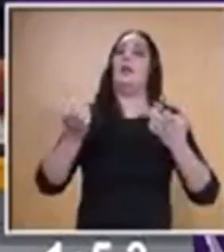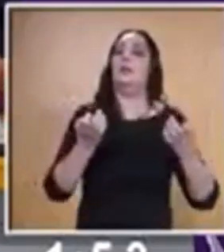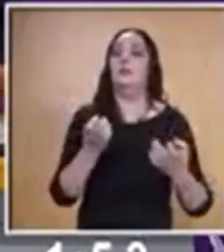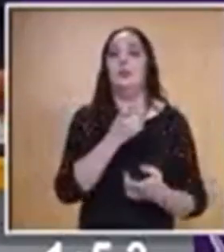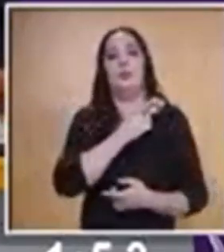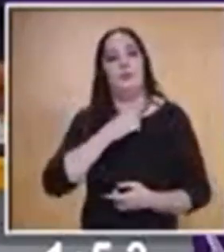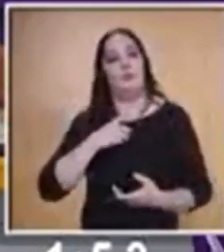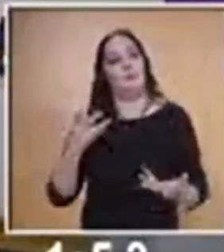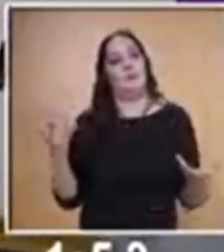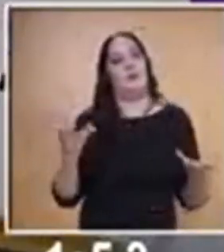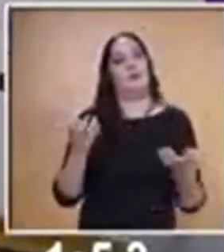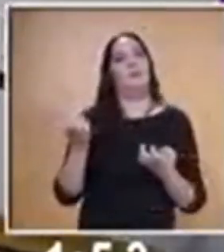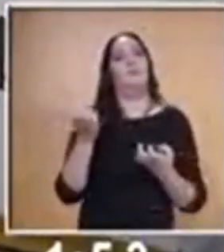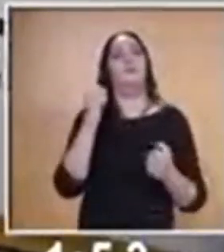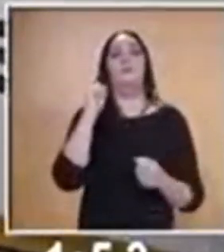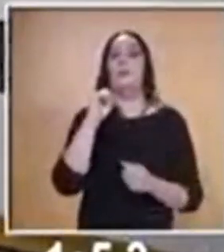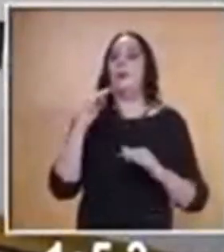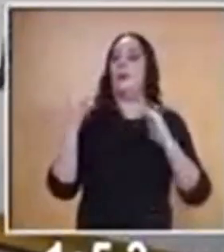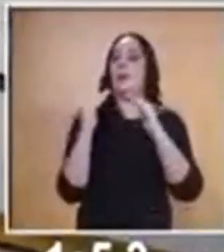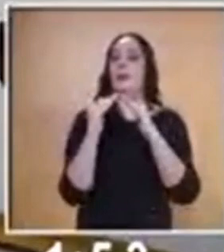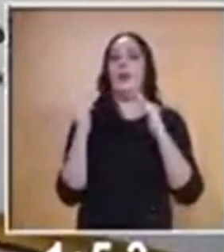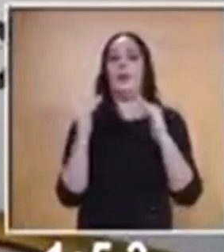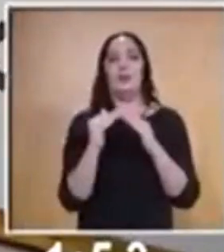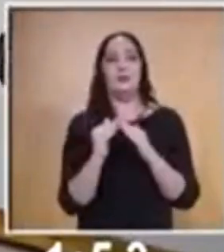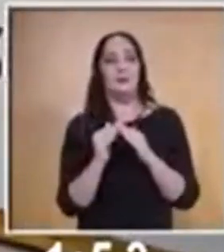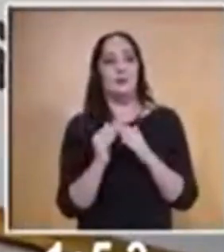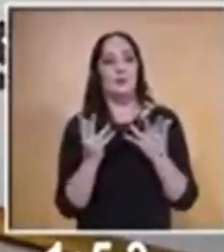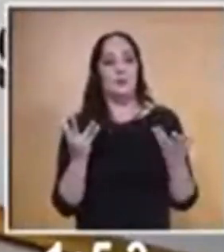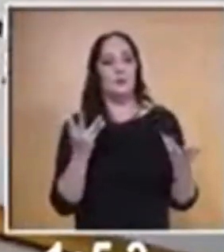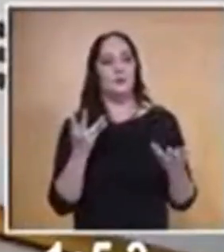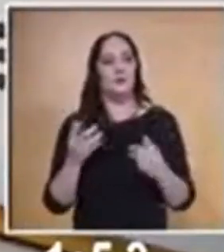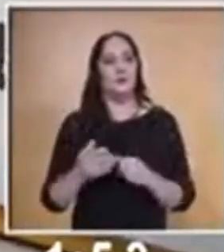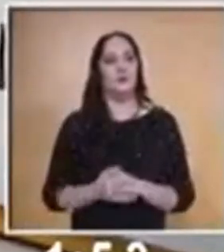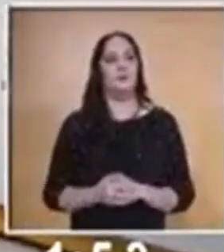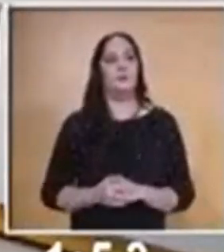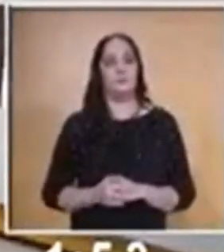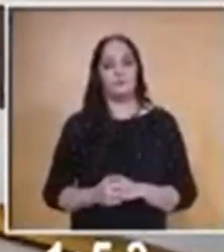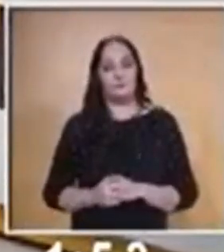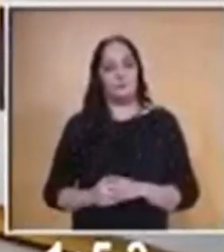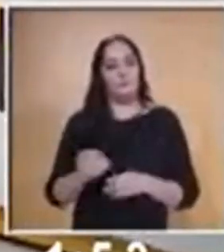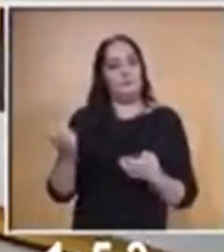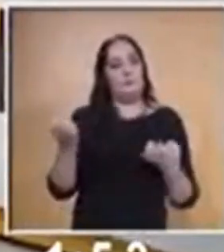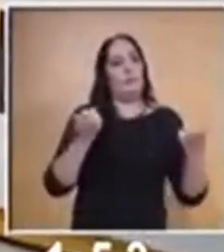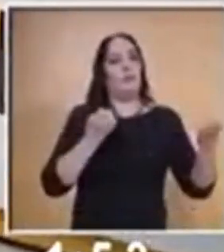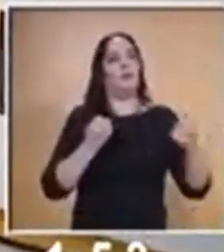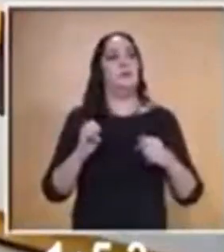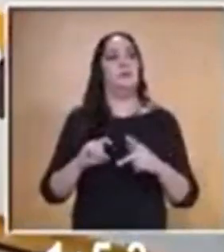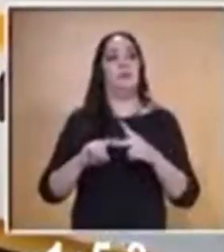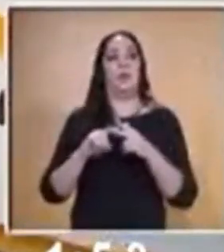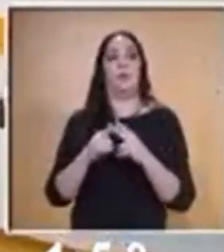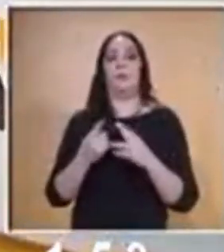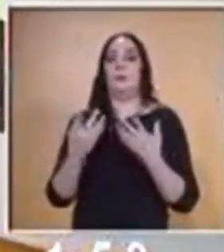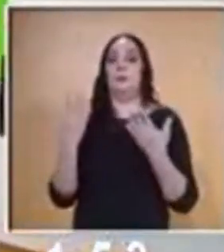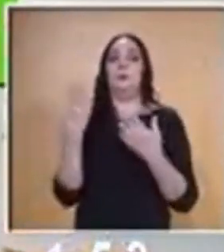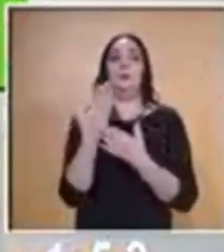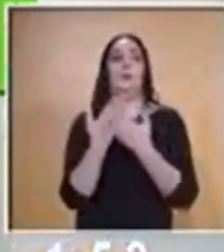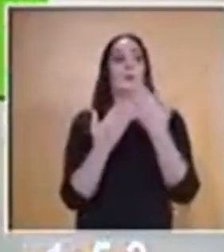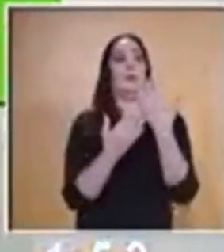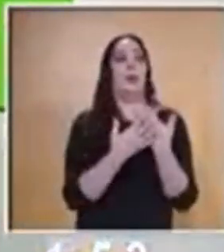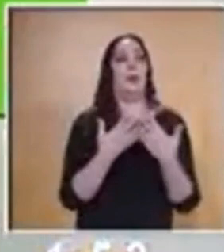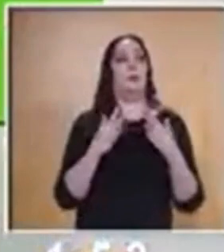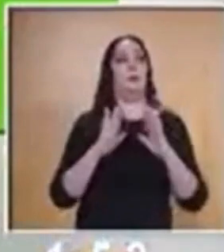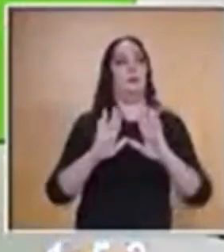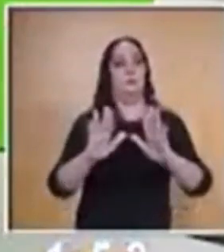casa. Sí. Vamos a activarnos con algunos ejercicios. Vamos a empezar, manos al frente,